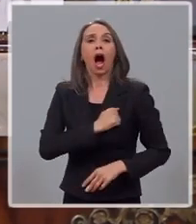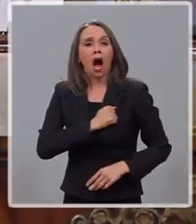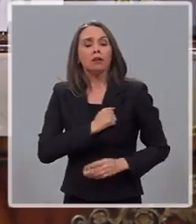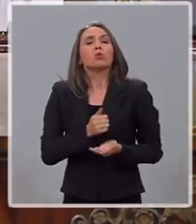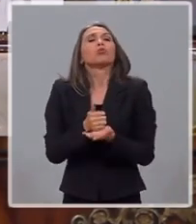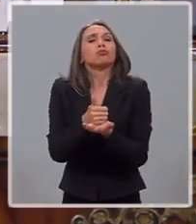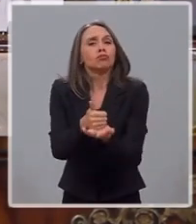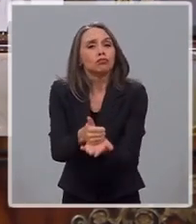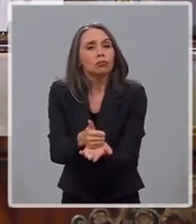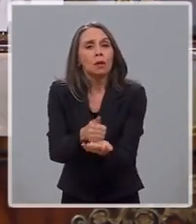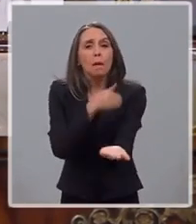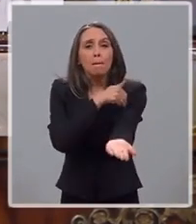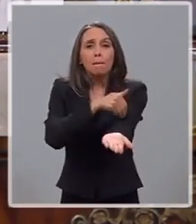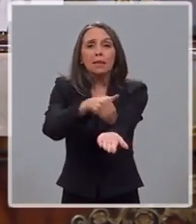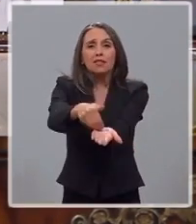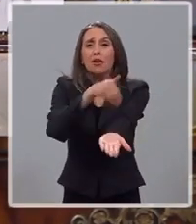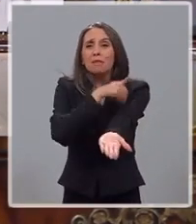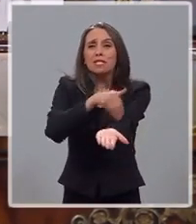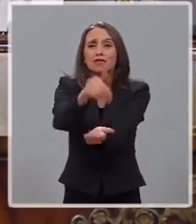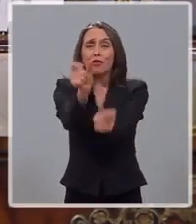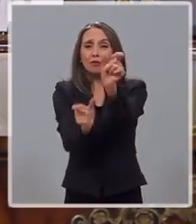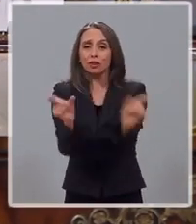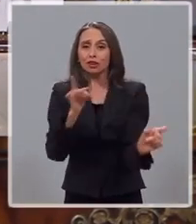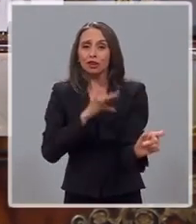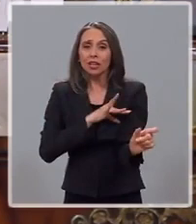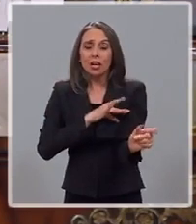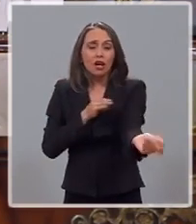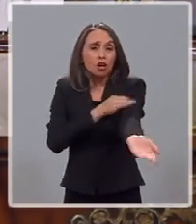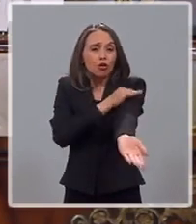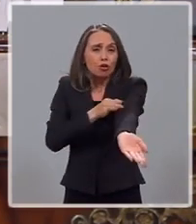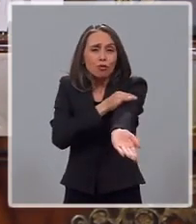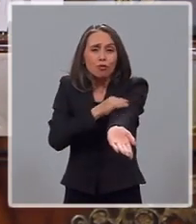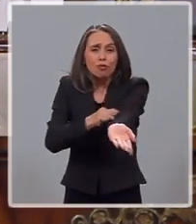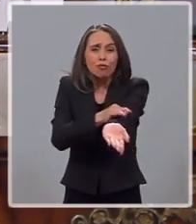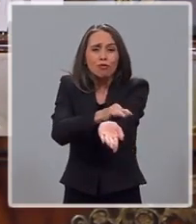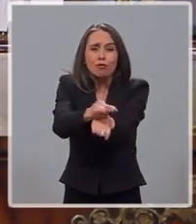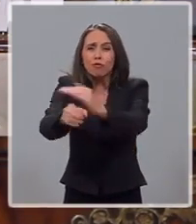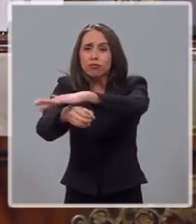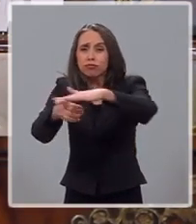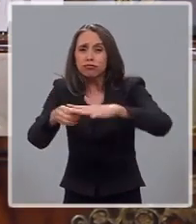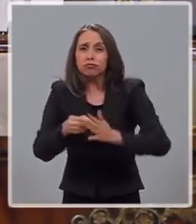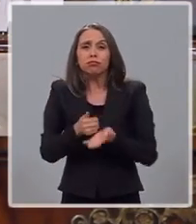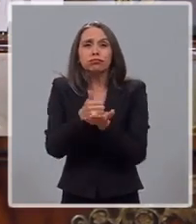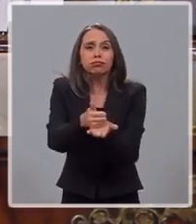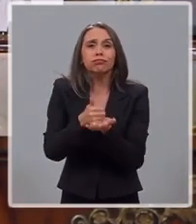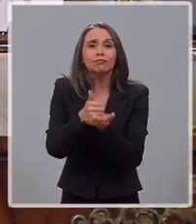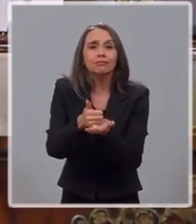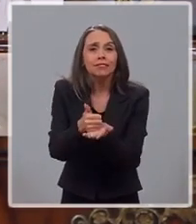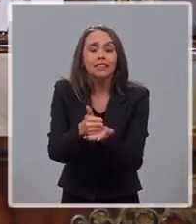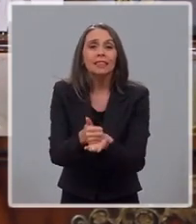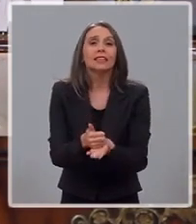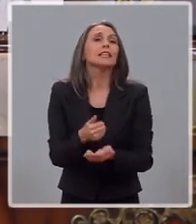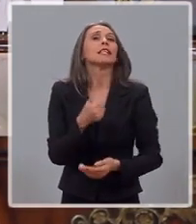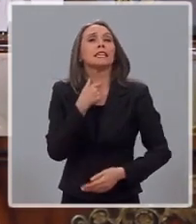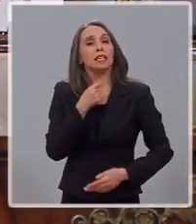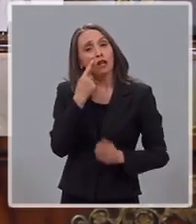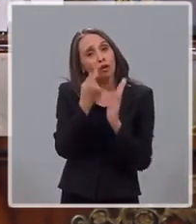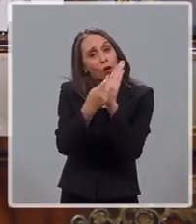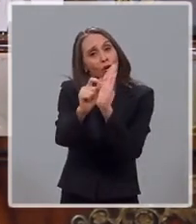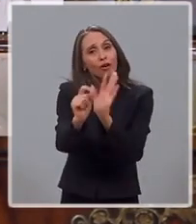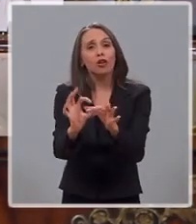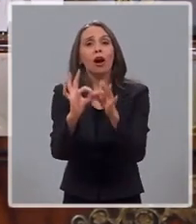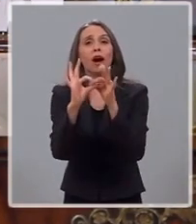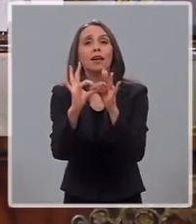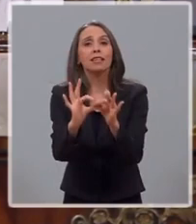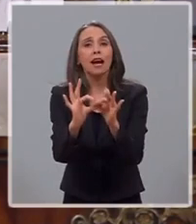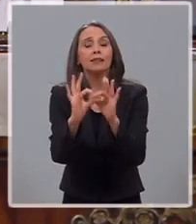colaboración que millones y millones de chilenos a lo largo y ancho de nuestro país han prestado quiero reconocer y agradecer